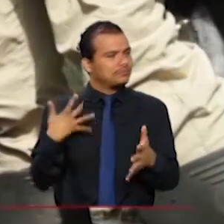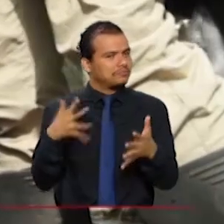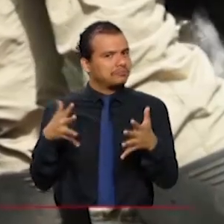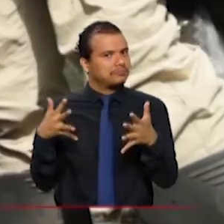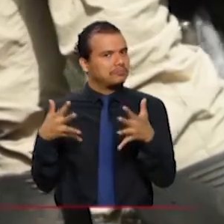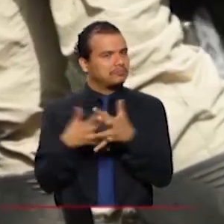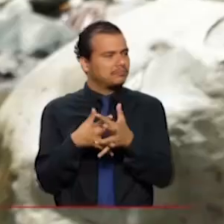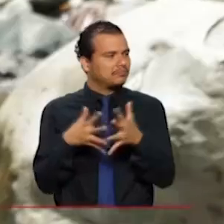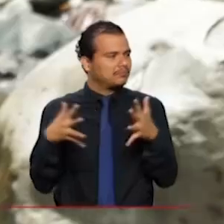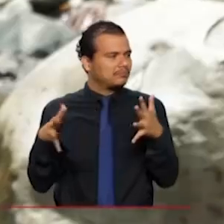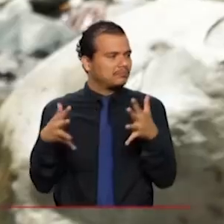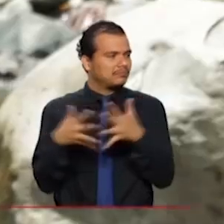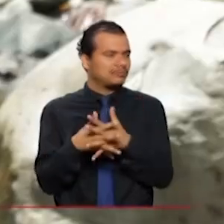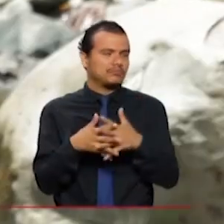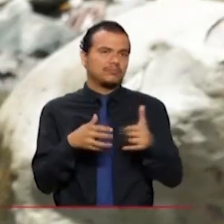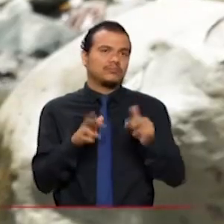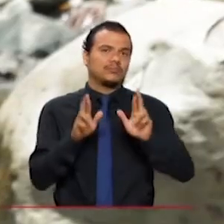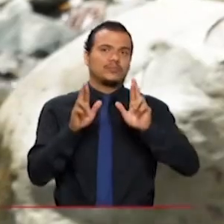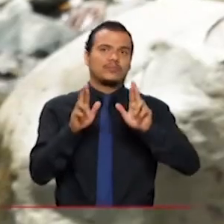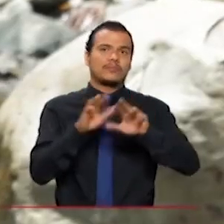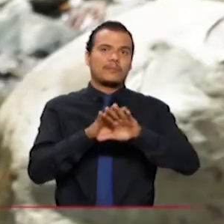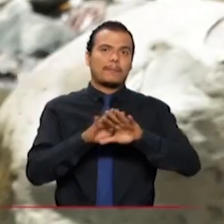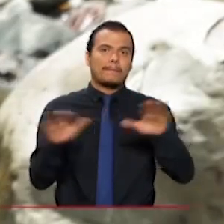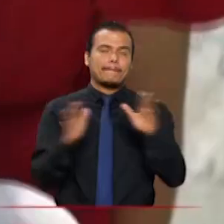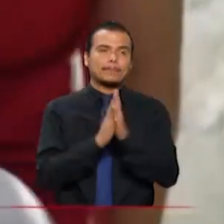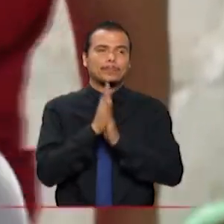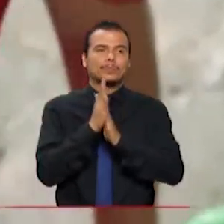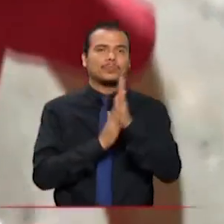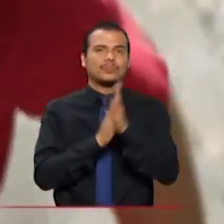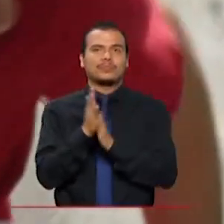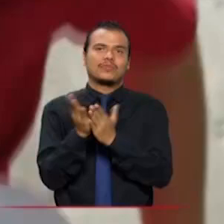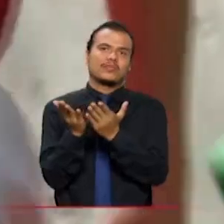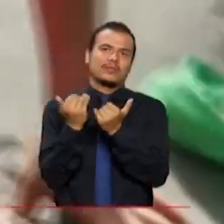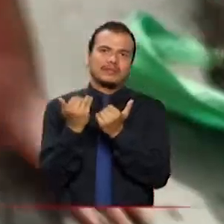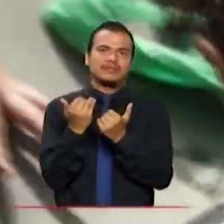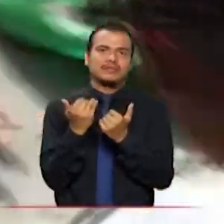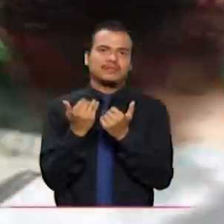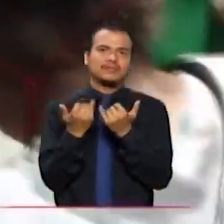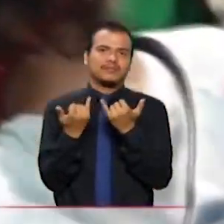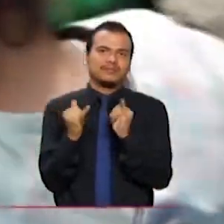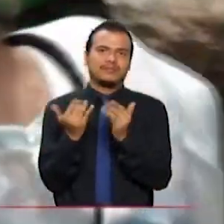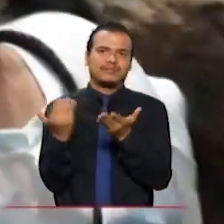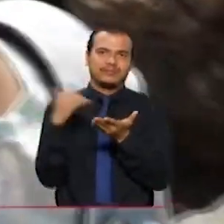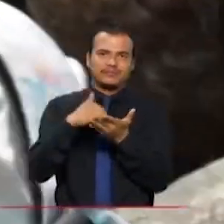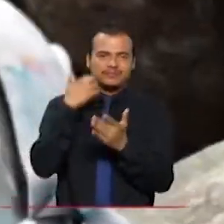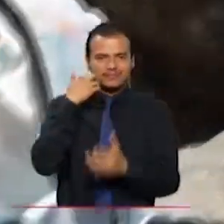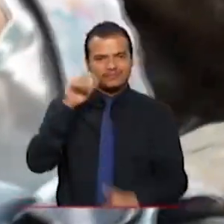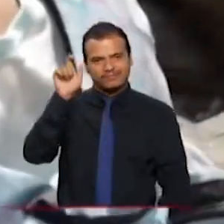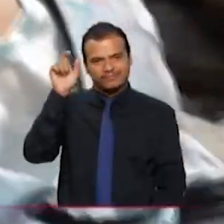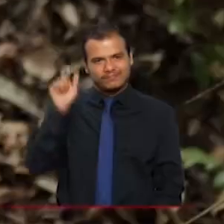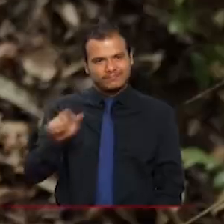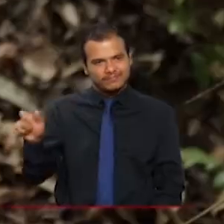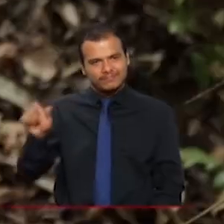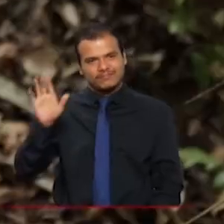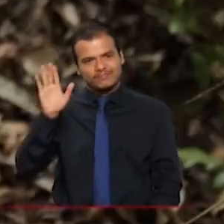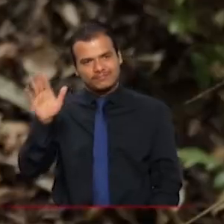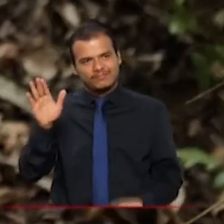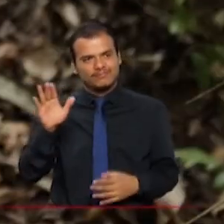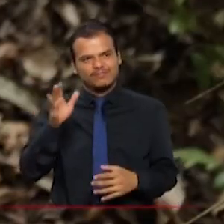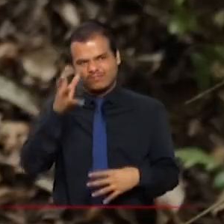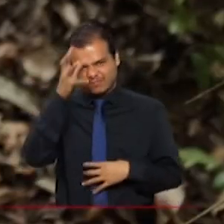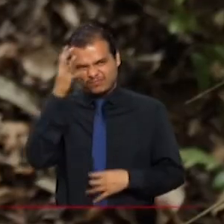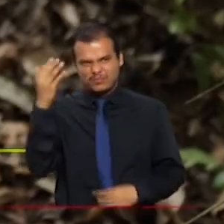ellos y me encantaría que volviera a ver otra para volver a venir. Esta actividad es muy importante desde la